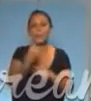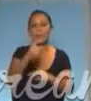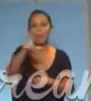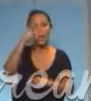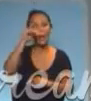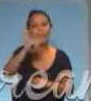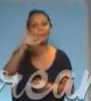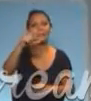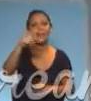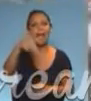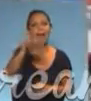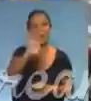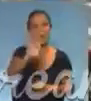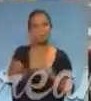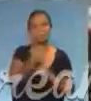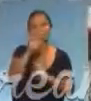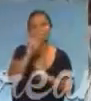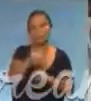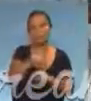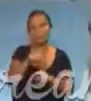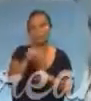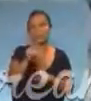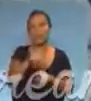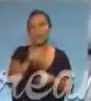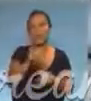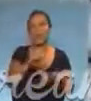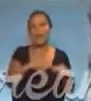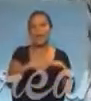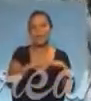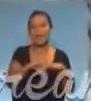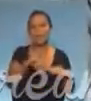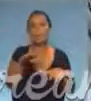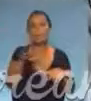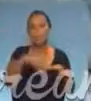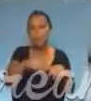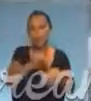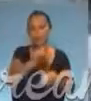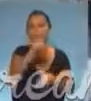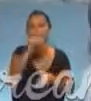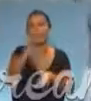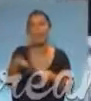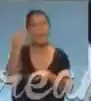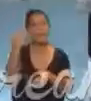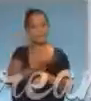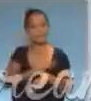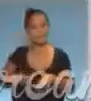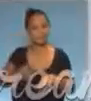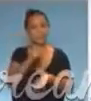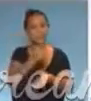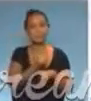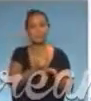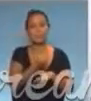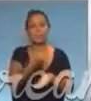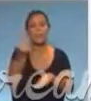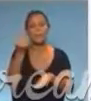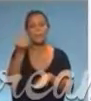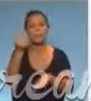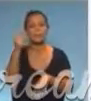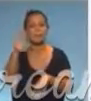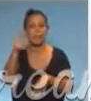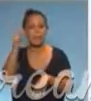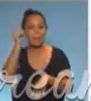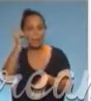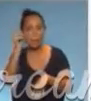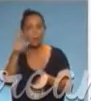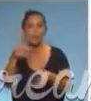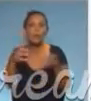un candidato tradicional del Partido Acción Popular, que fue el presidente Belaún de Terry, 2 veces presidente del Perú y un